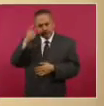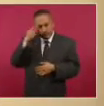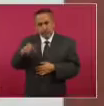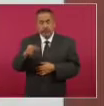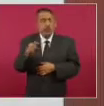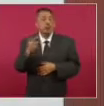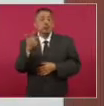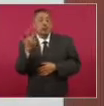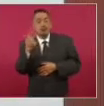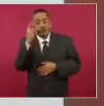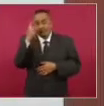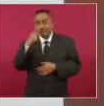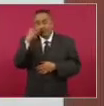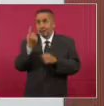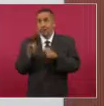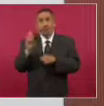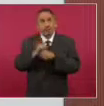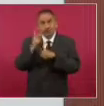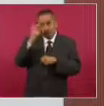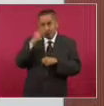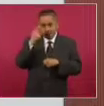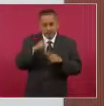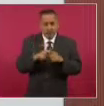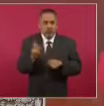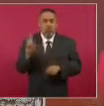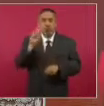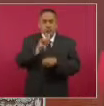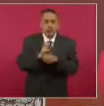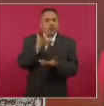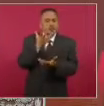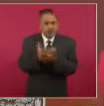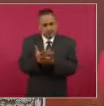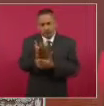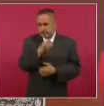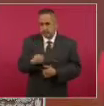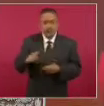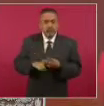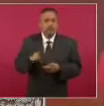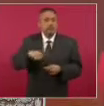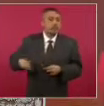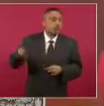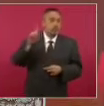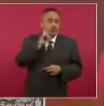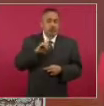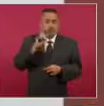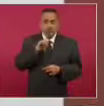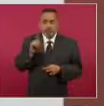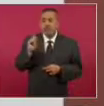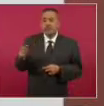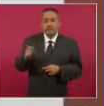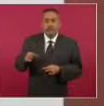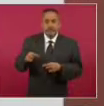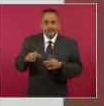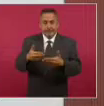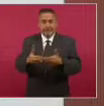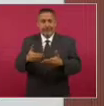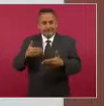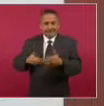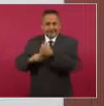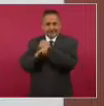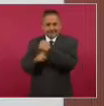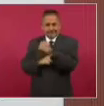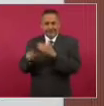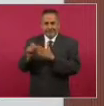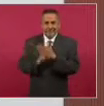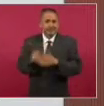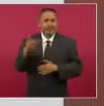jornada de 8 horas, el día de descanso obligatorio, que las mujeres durante los 3 meses anteriores al parto